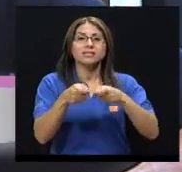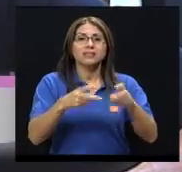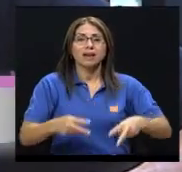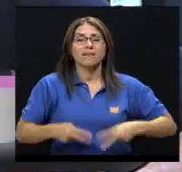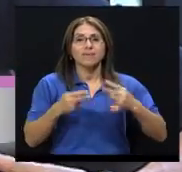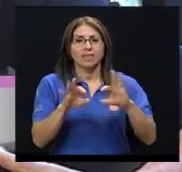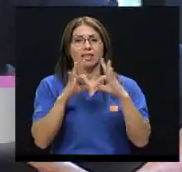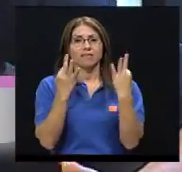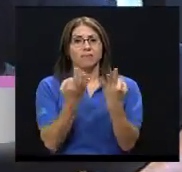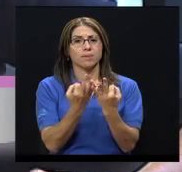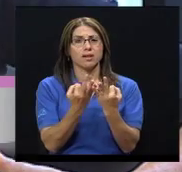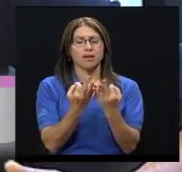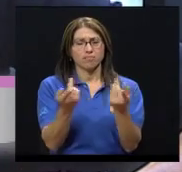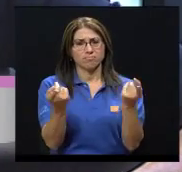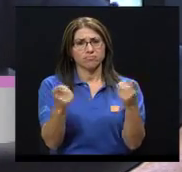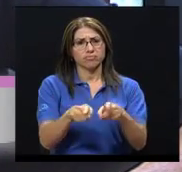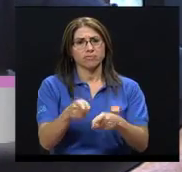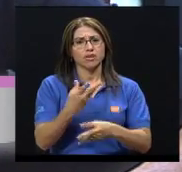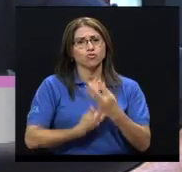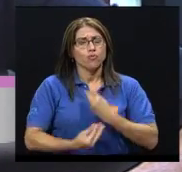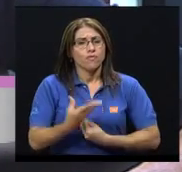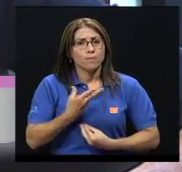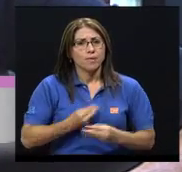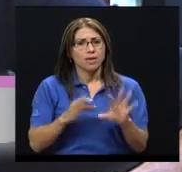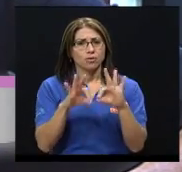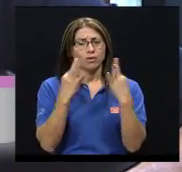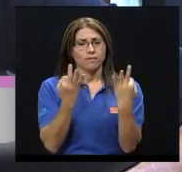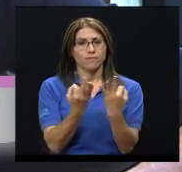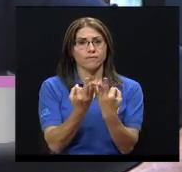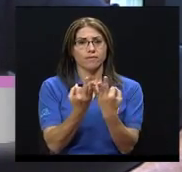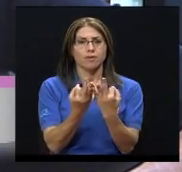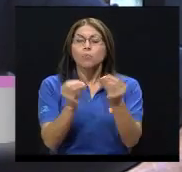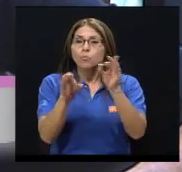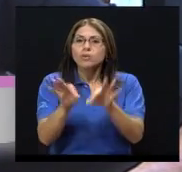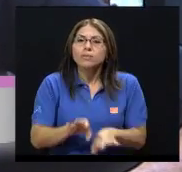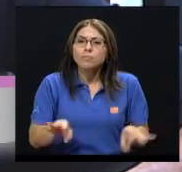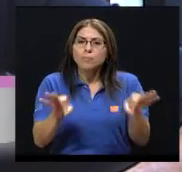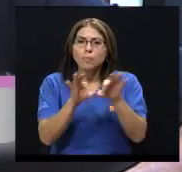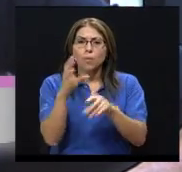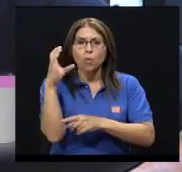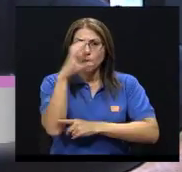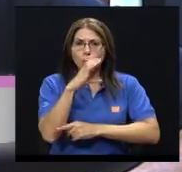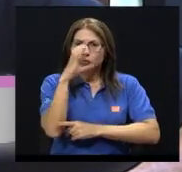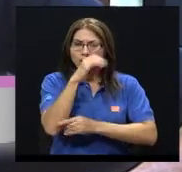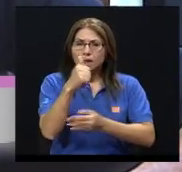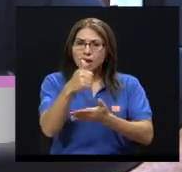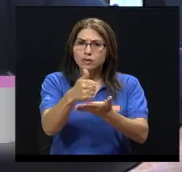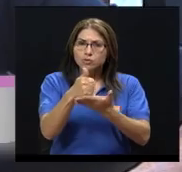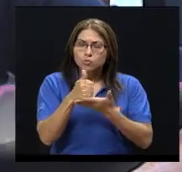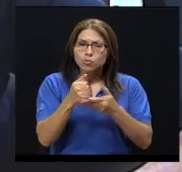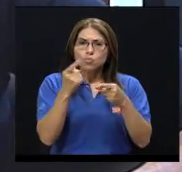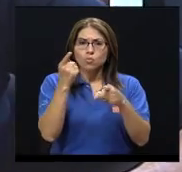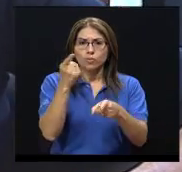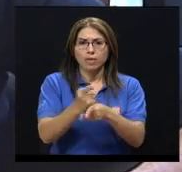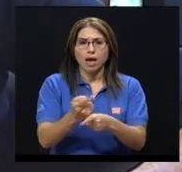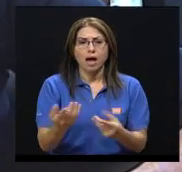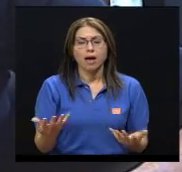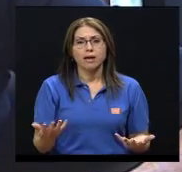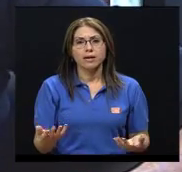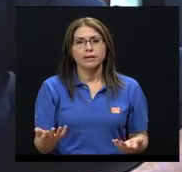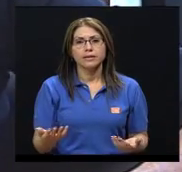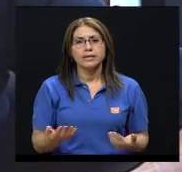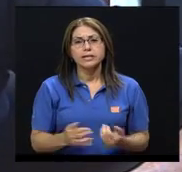familia y eso causa muchísimo sufrimiento en las familias. Entonces es muy importante buscar ayuda oportuna